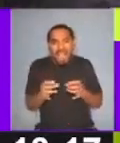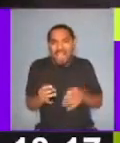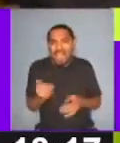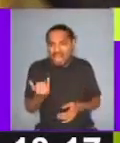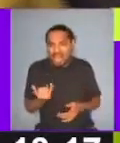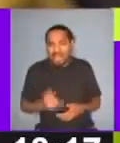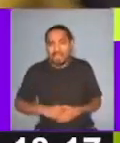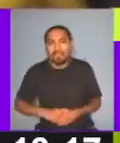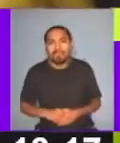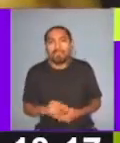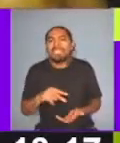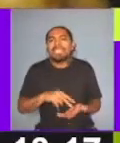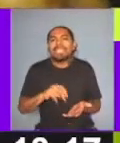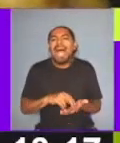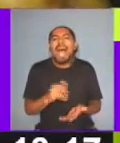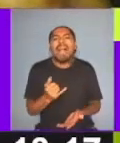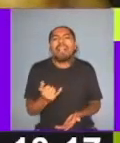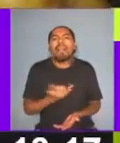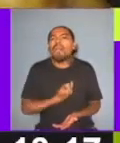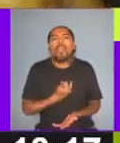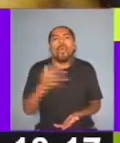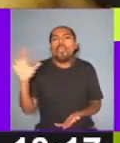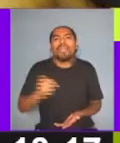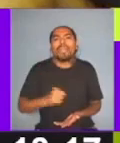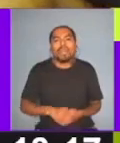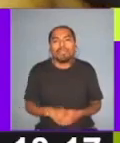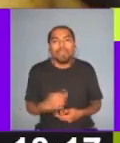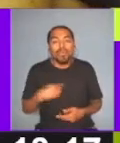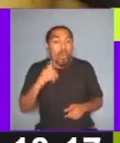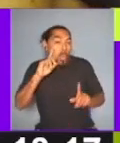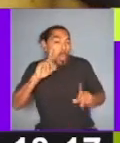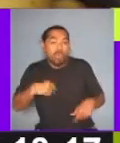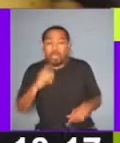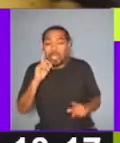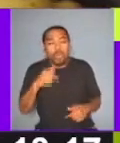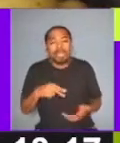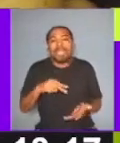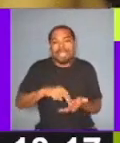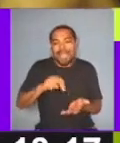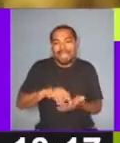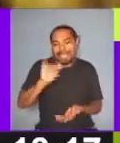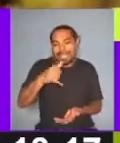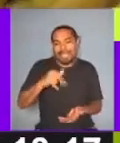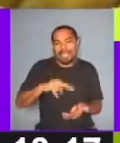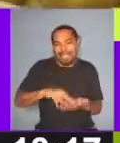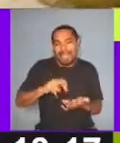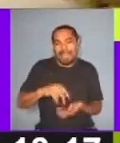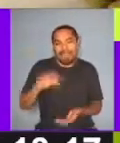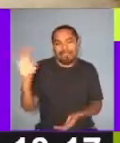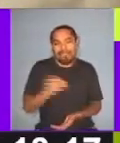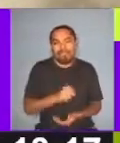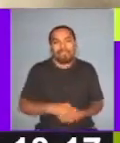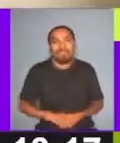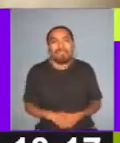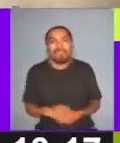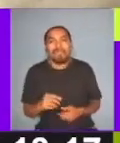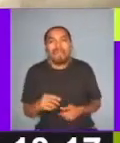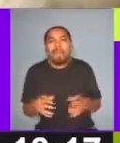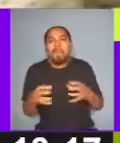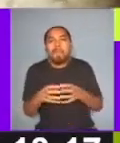vi no no sé no no sé de salta de salta salta bien el mango cuánto sale